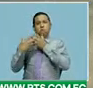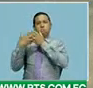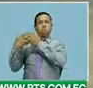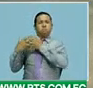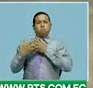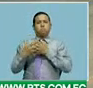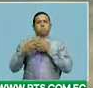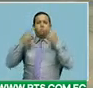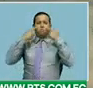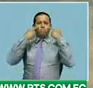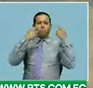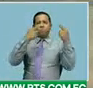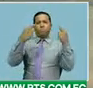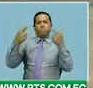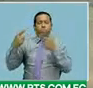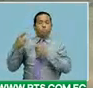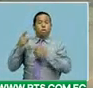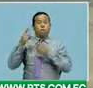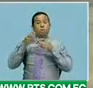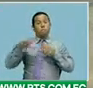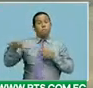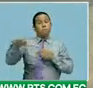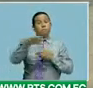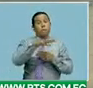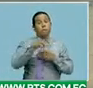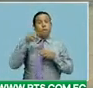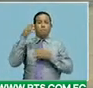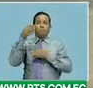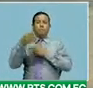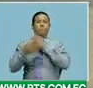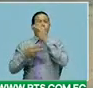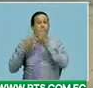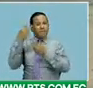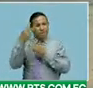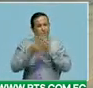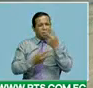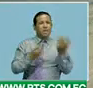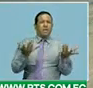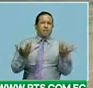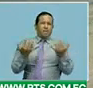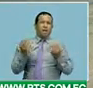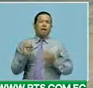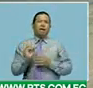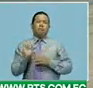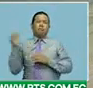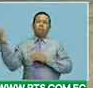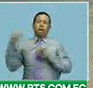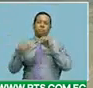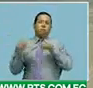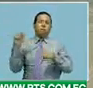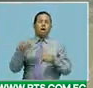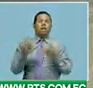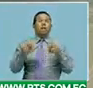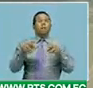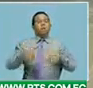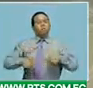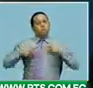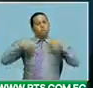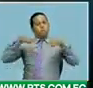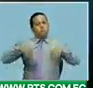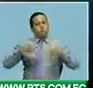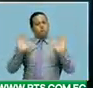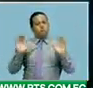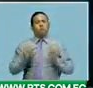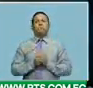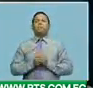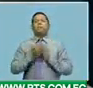ciudadanía, tanto a los visitantes que están por el día de los difuntos acá en nuestra provincia, como las personas que habitamos acá. Por